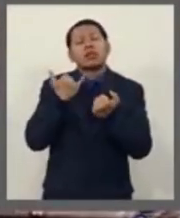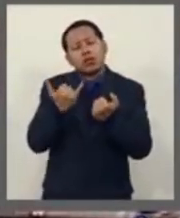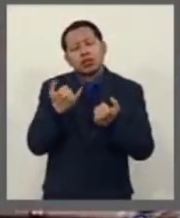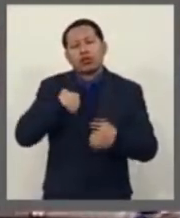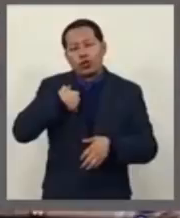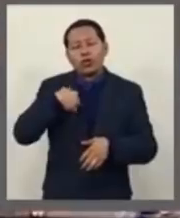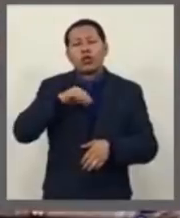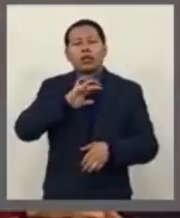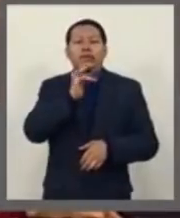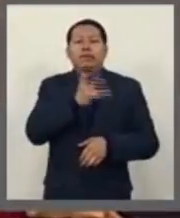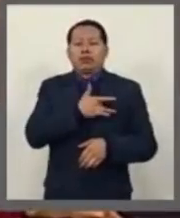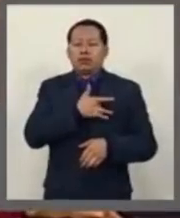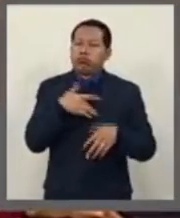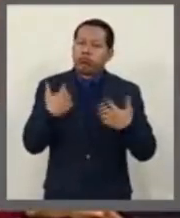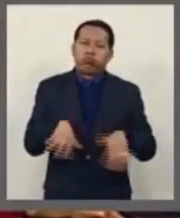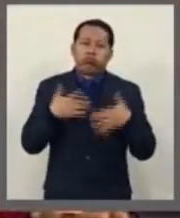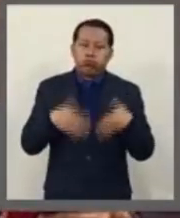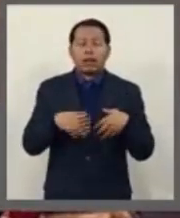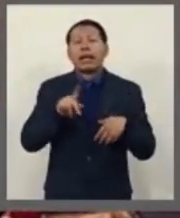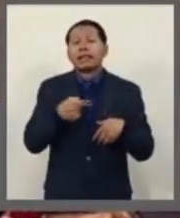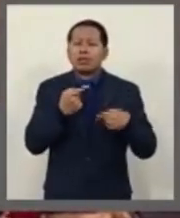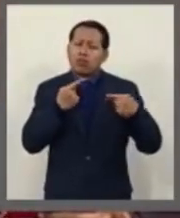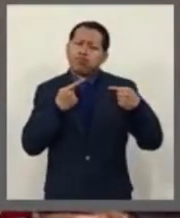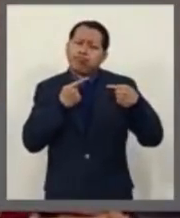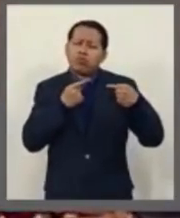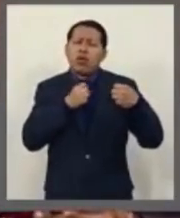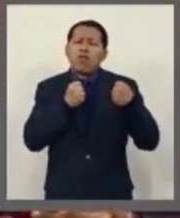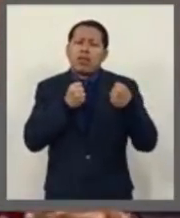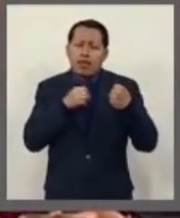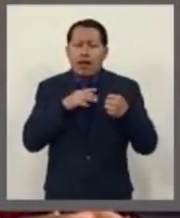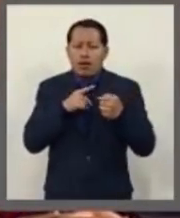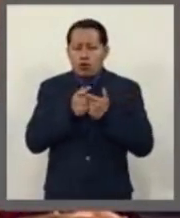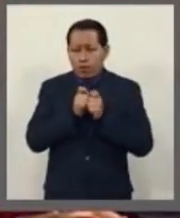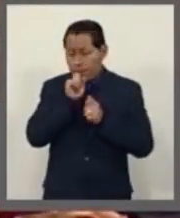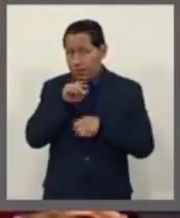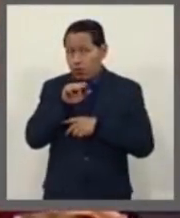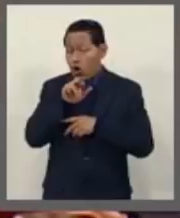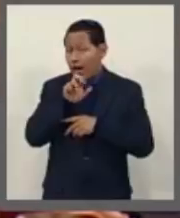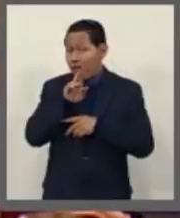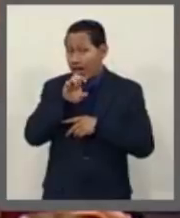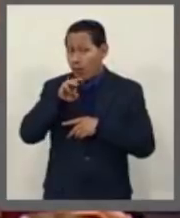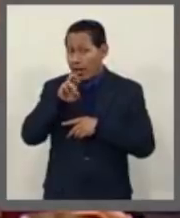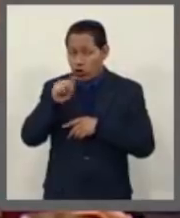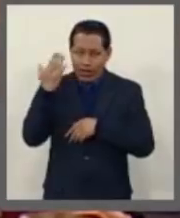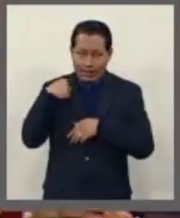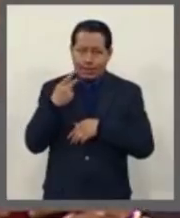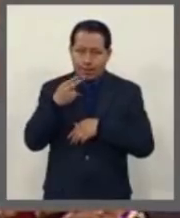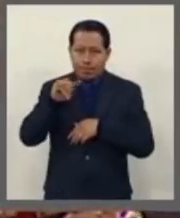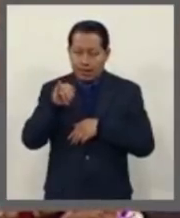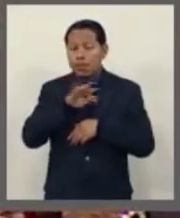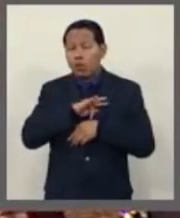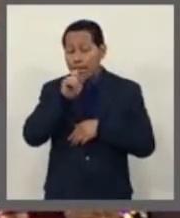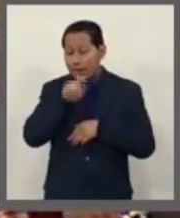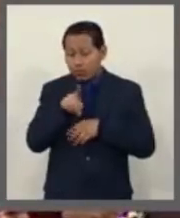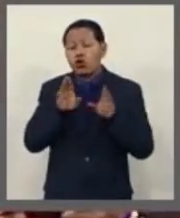solicitud y no me queda más que recordar con afecto y aprecio a un opositor que tamb lo era